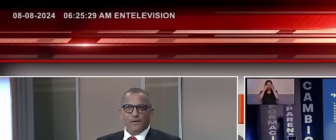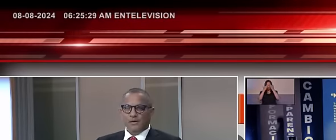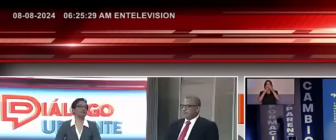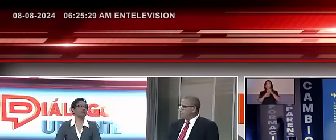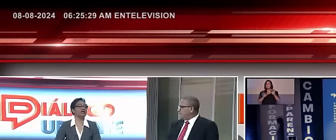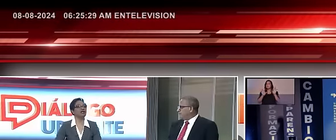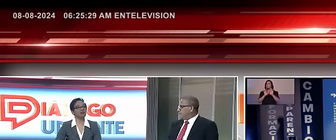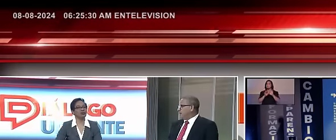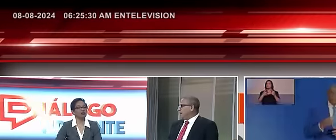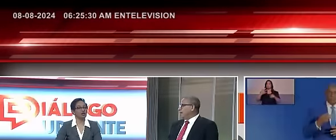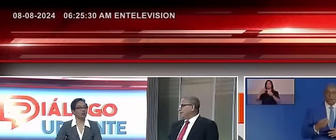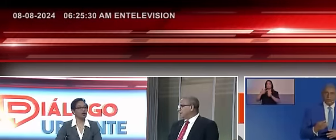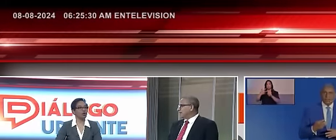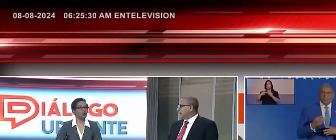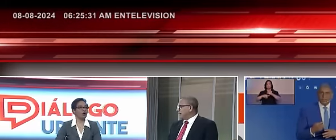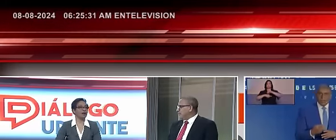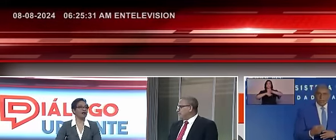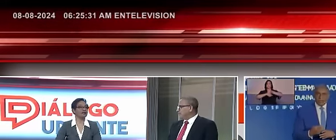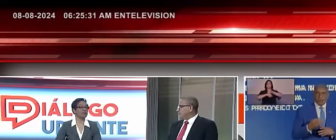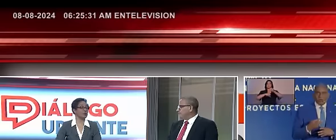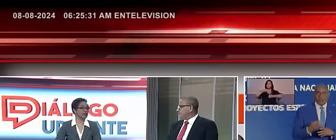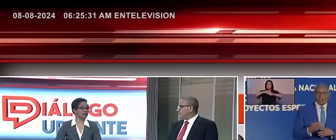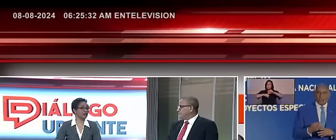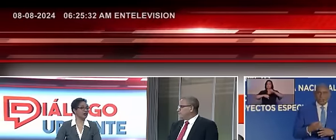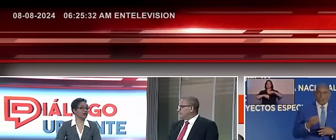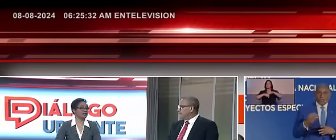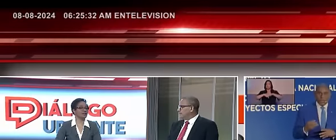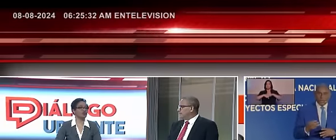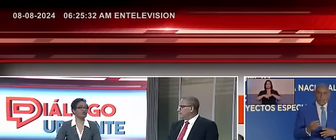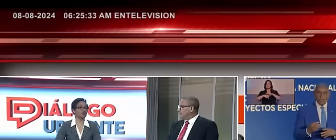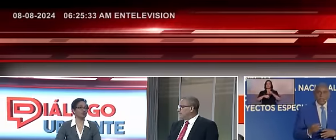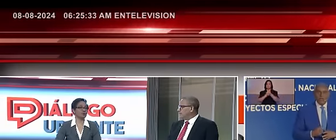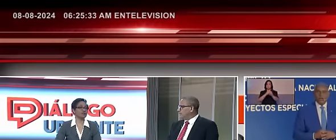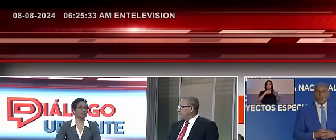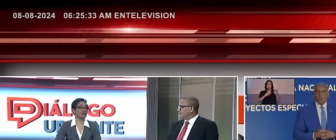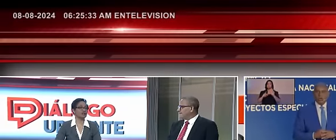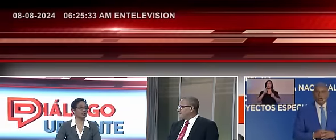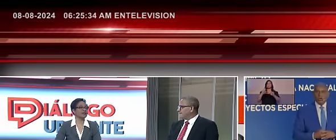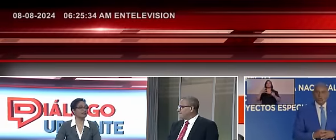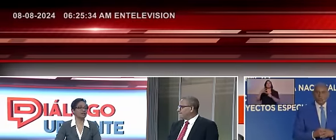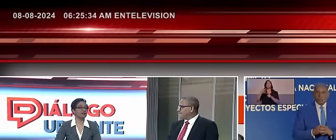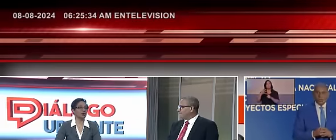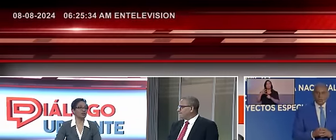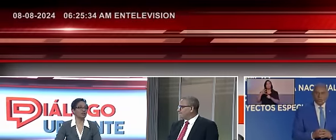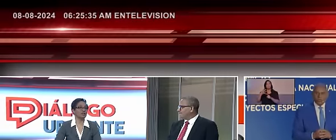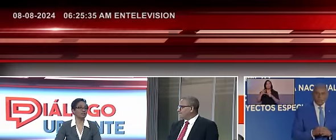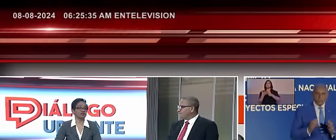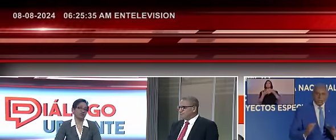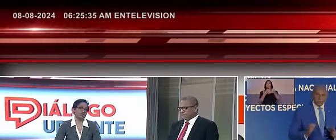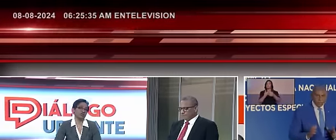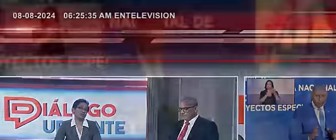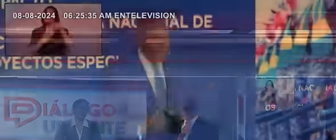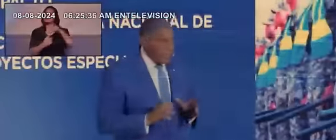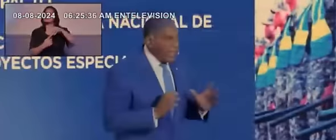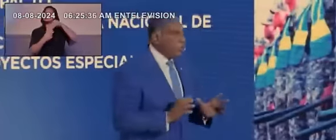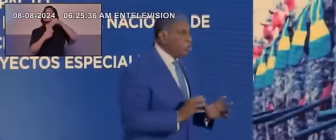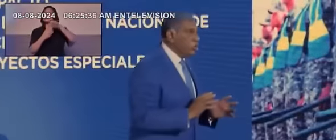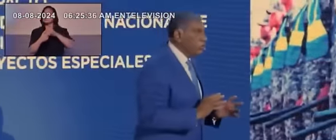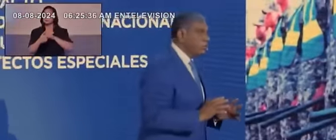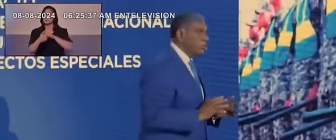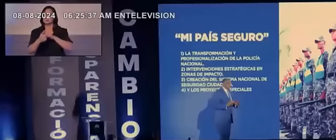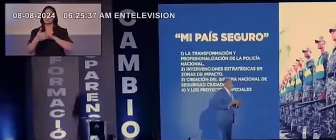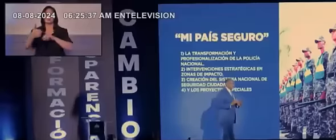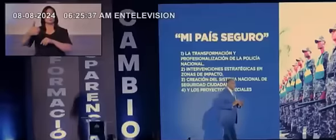Quizás mínimo. Pero el avance del cangrejo... Porque el tema es que nosotros pensamos que desde Interior y Policía solo se trabaja para la